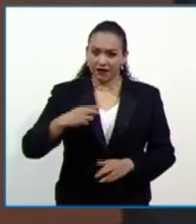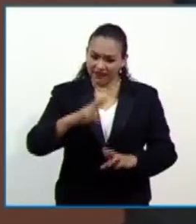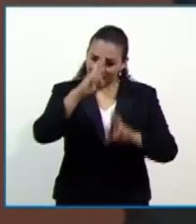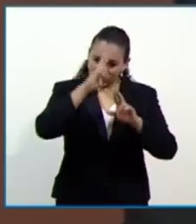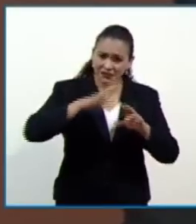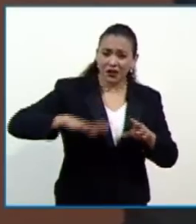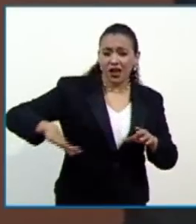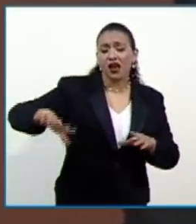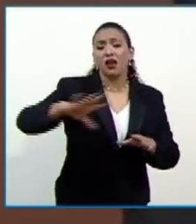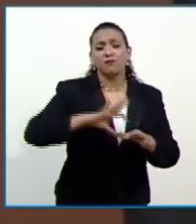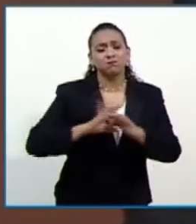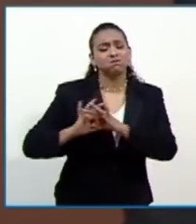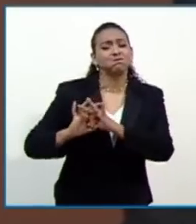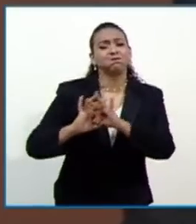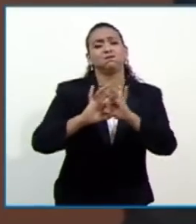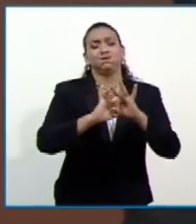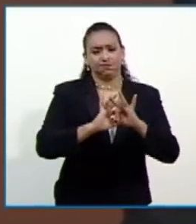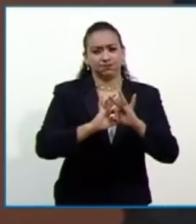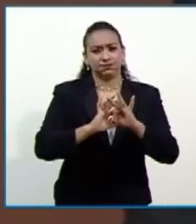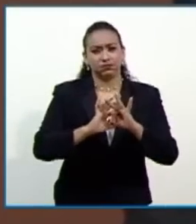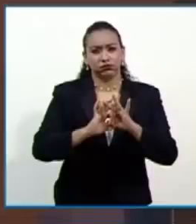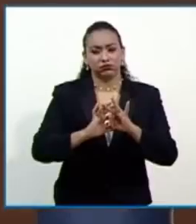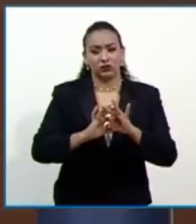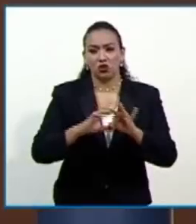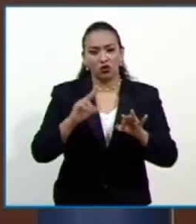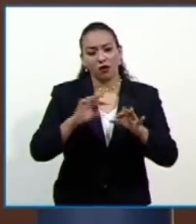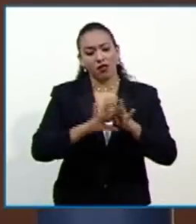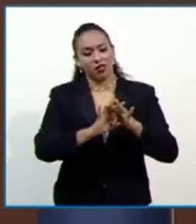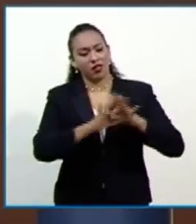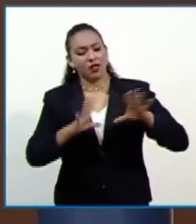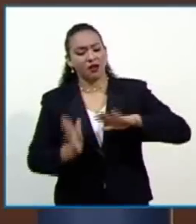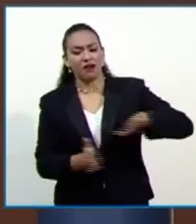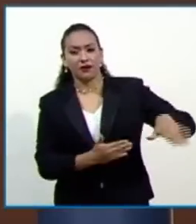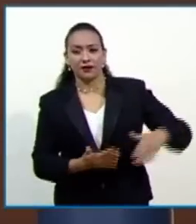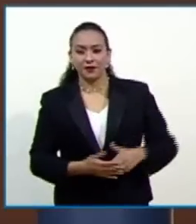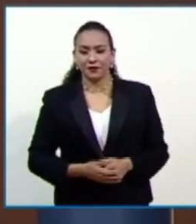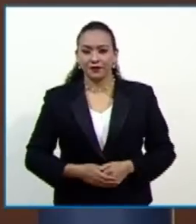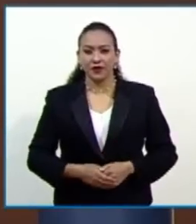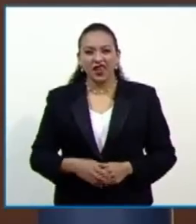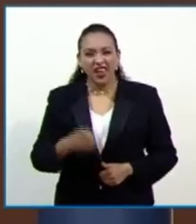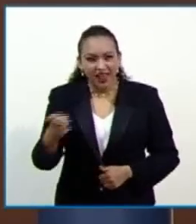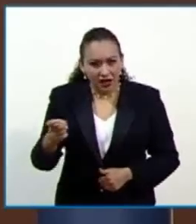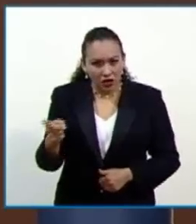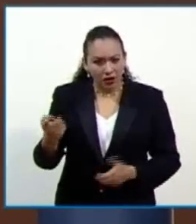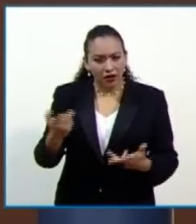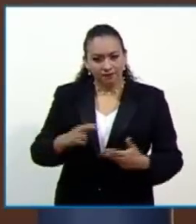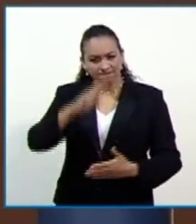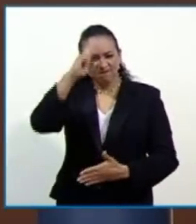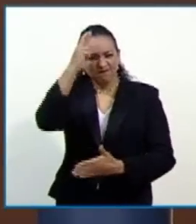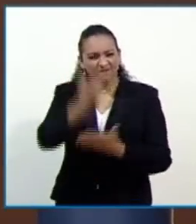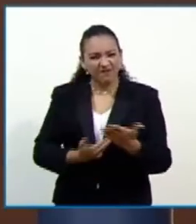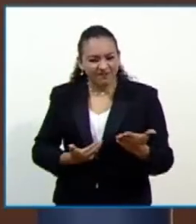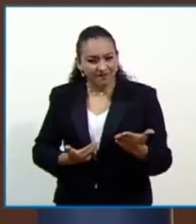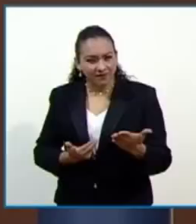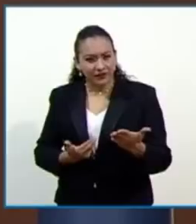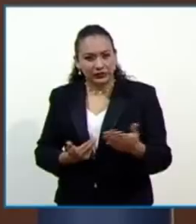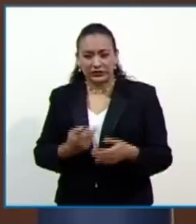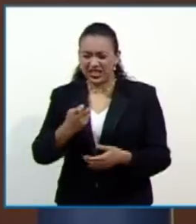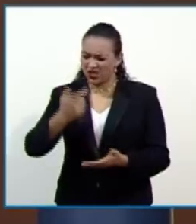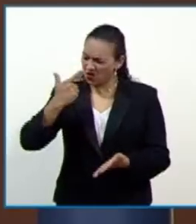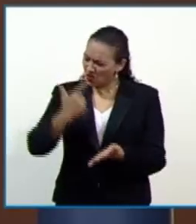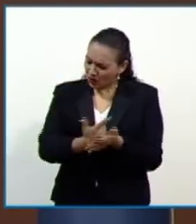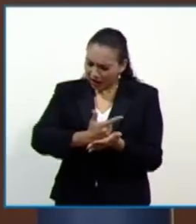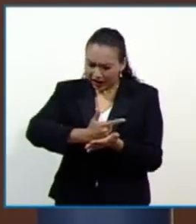tanto nos hace falta, no solo internamente. Esto, aparte de que es una falta de respeto, esto sí es